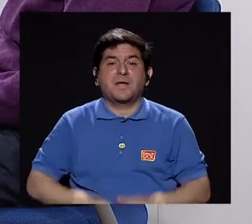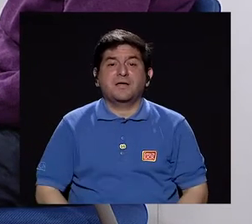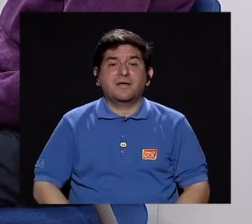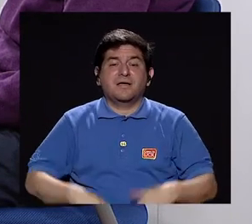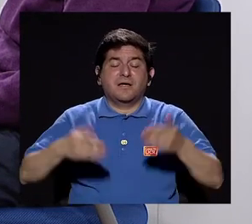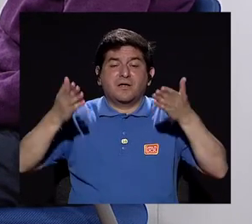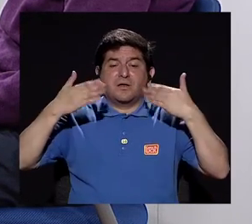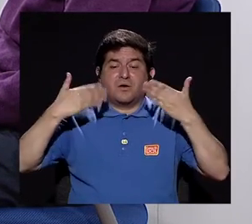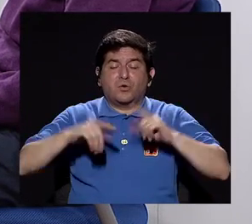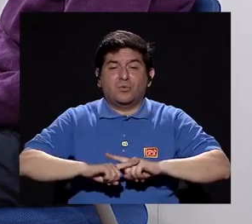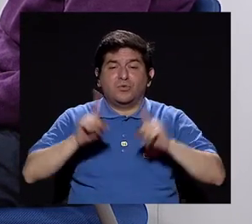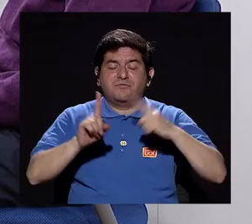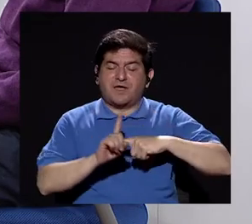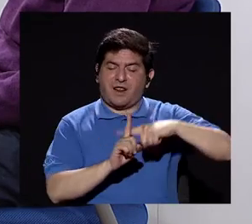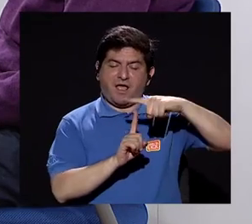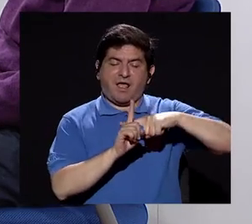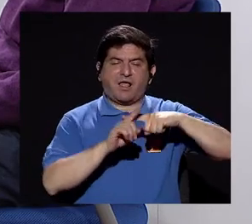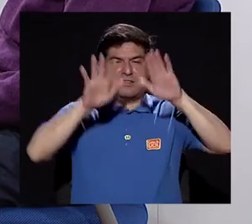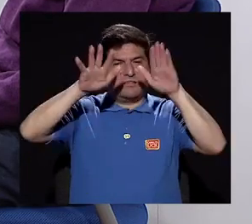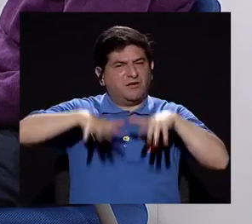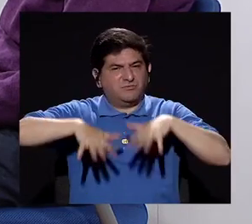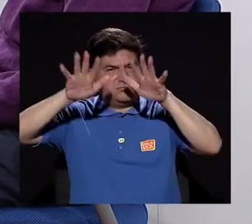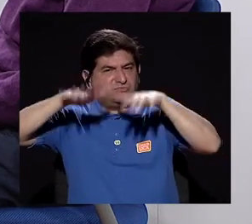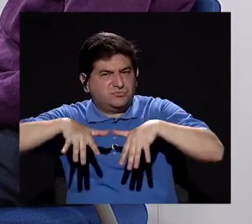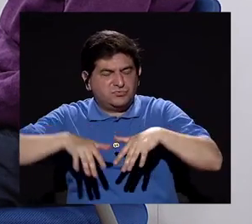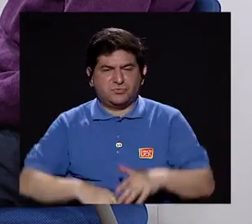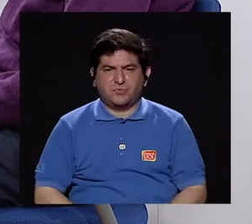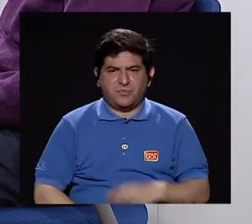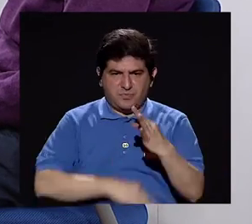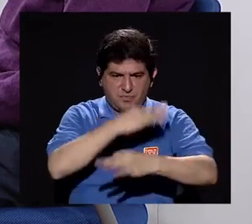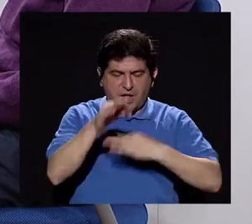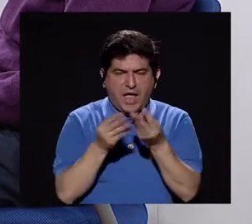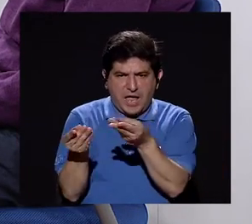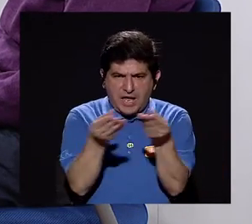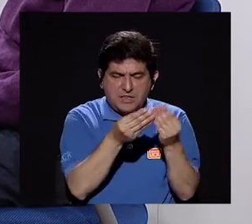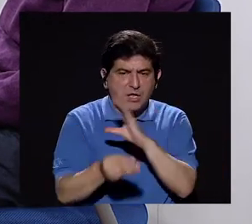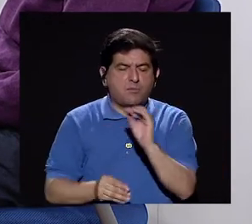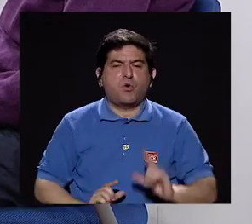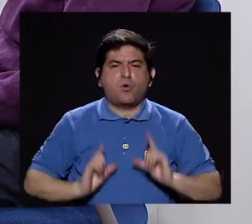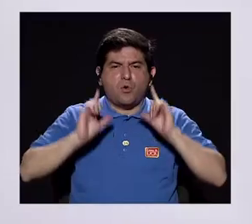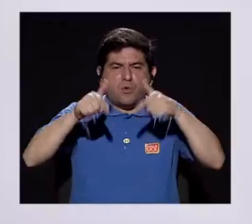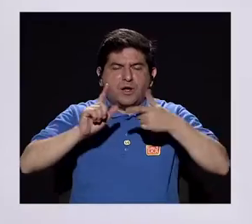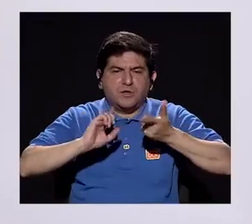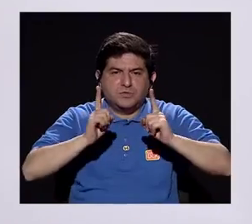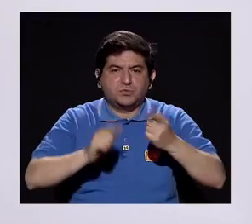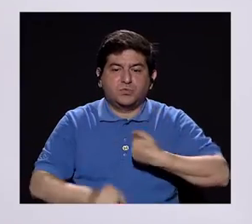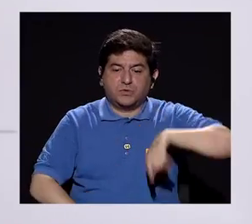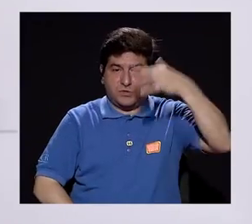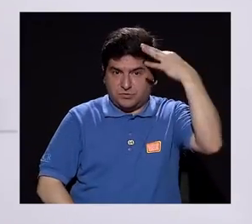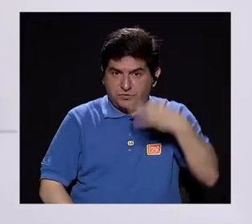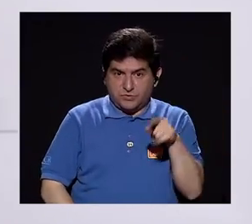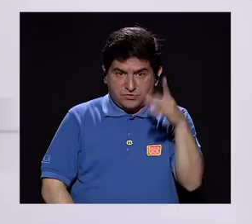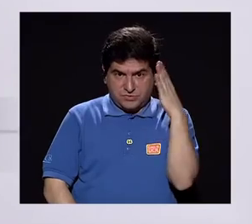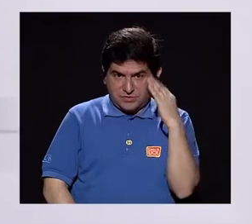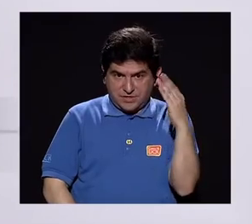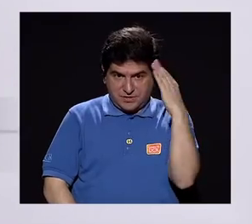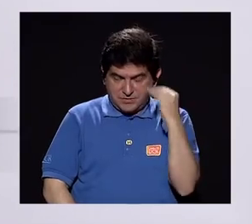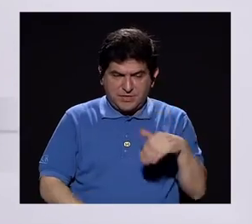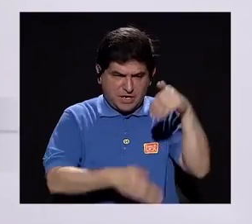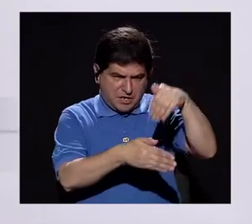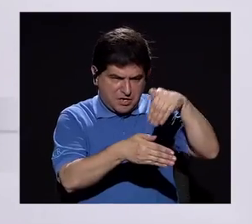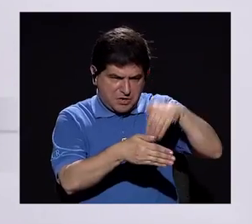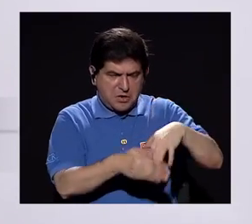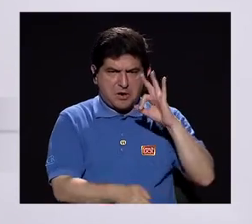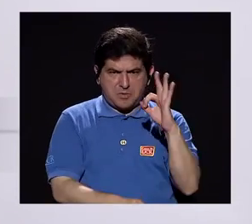totalmente diferentes en temperatura en precipitación en tipos de suelo en tipo de basura y nosotros pensamos que esta experiencia si la